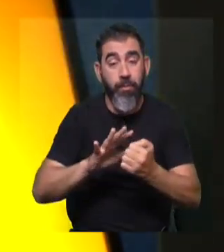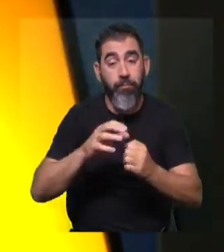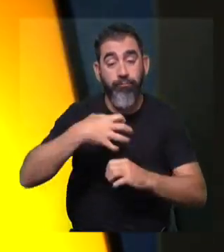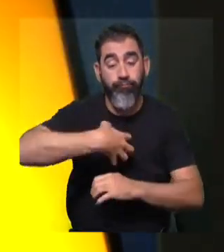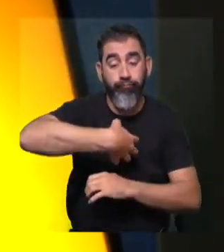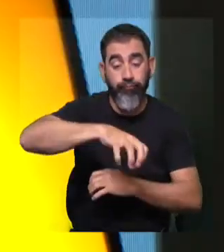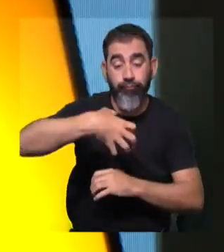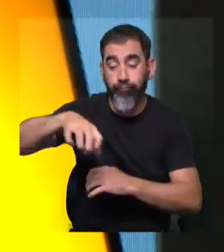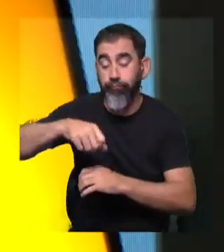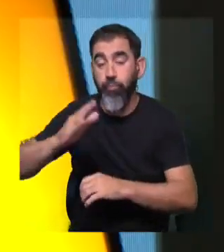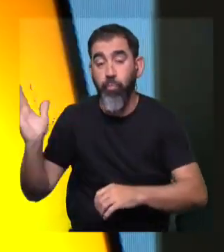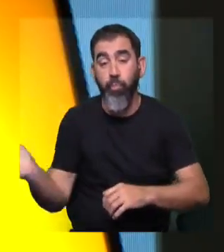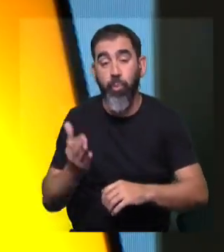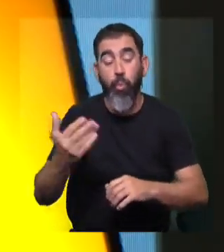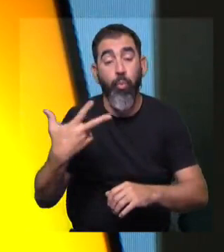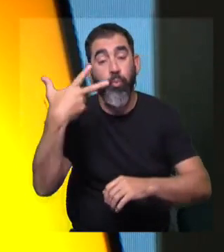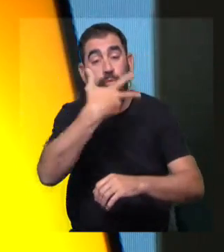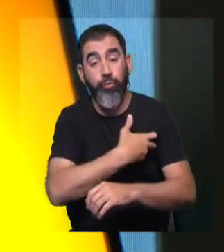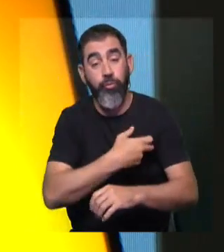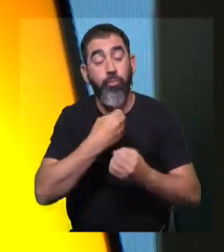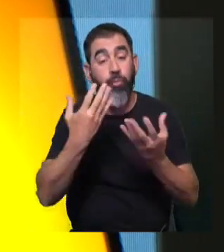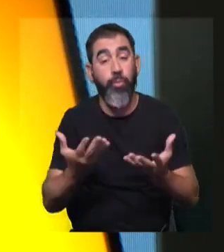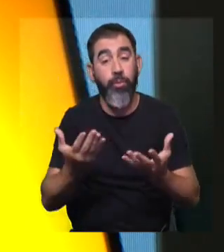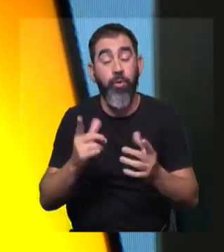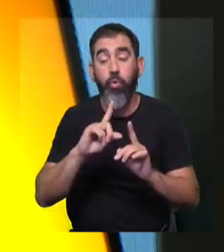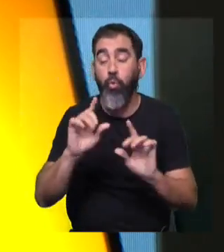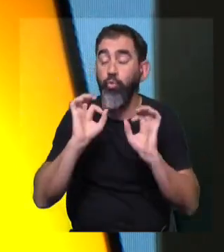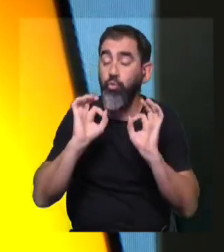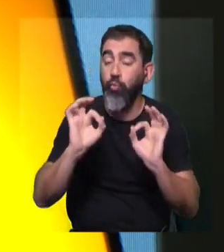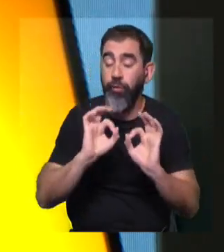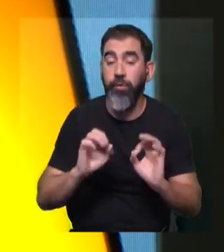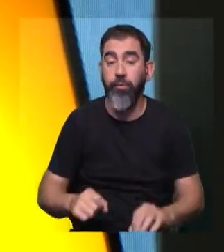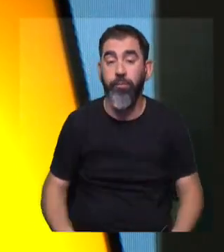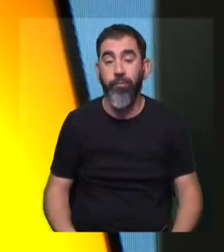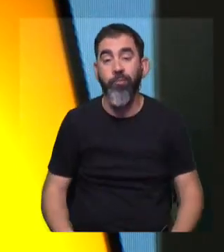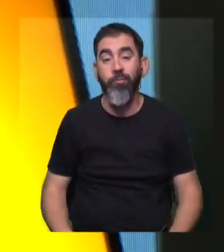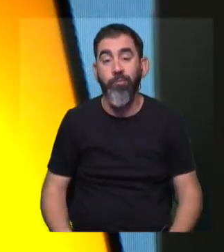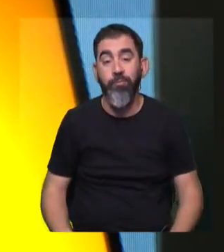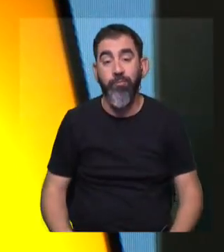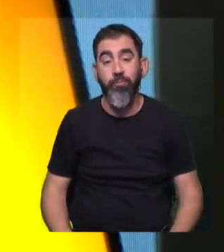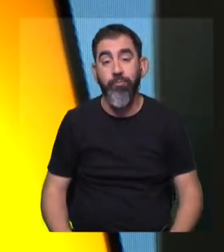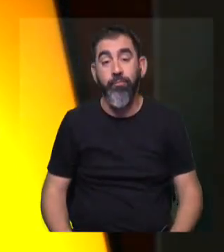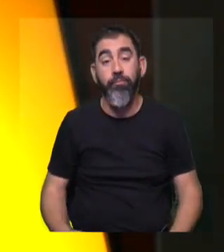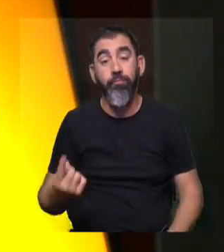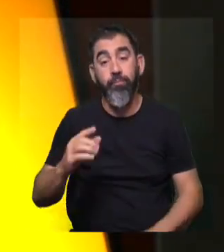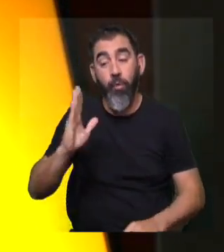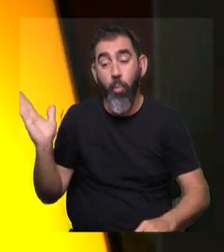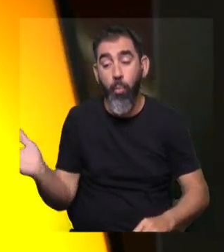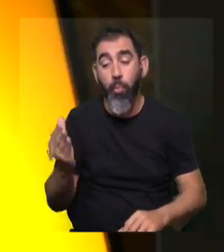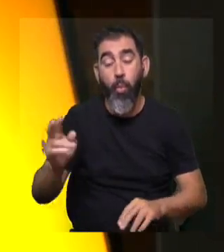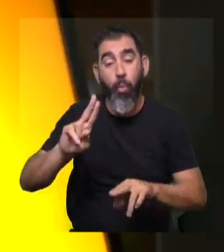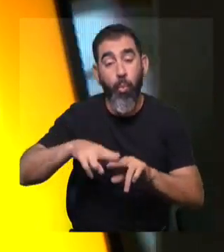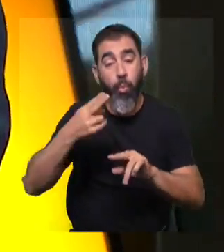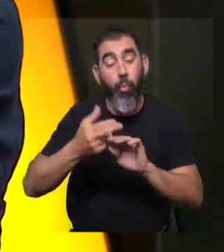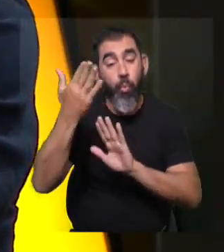la producción de vacunas, porque sencillamente no alcanza. Entonces, el tema de volver a la producción nacional de